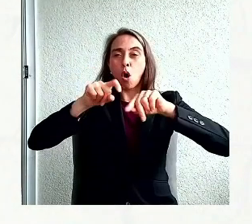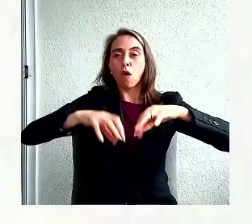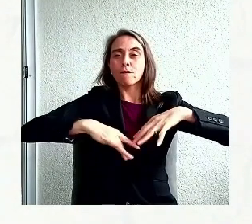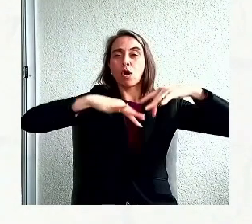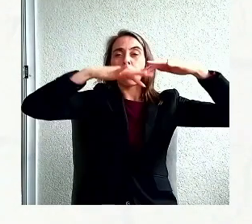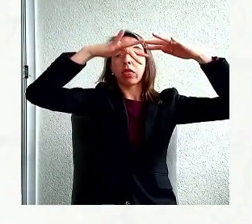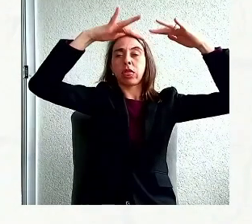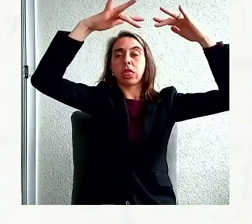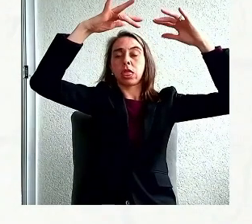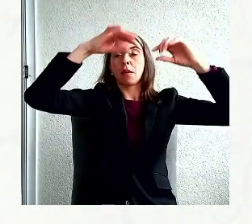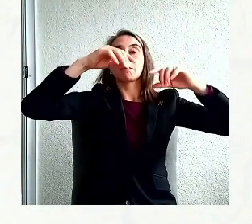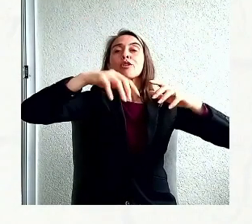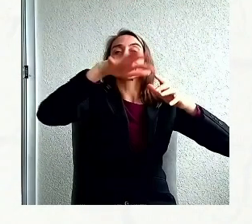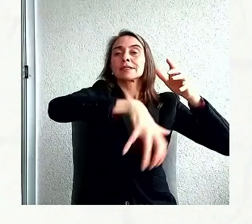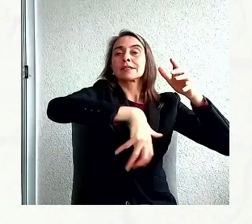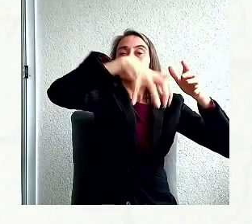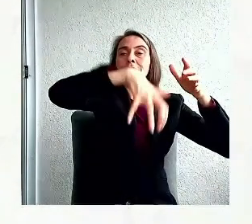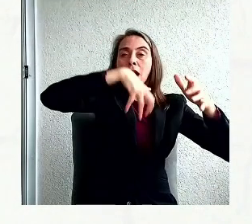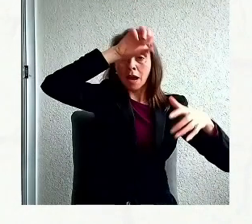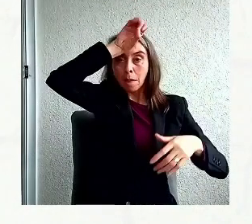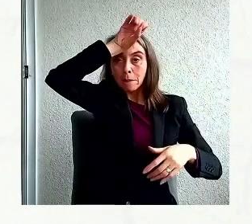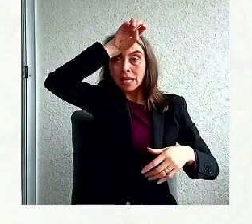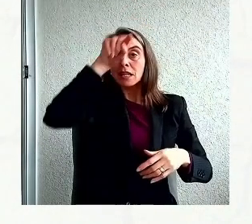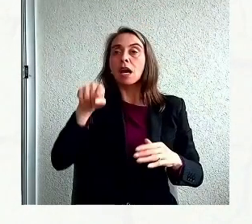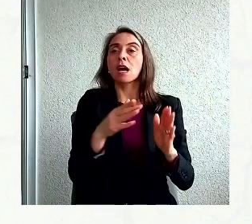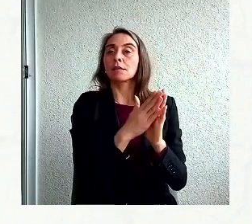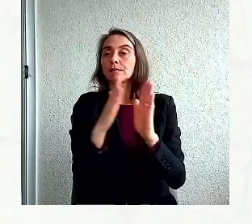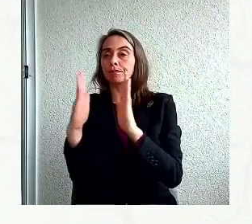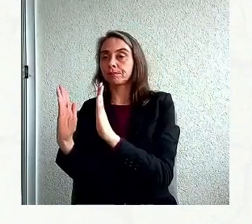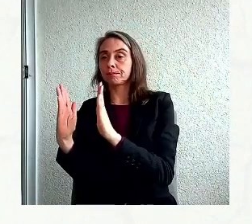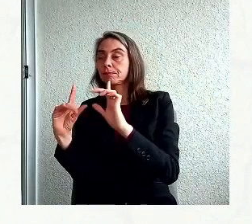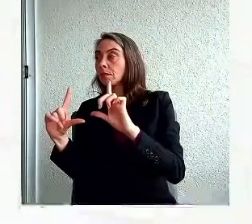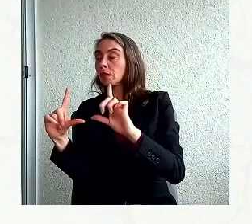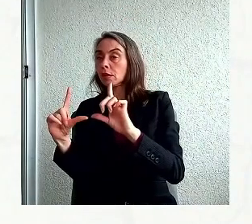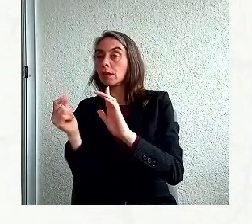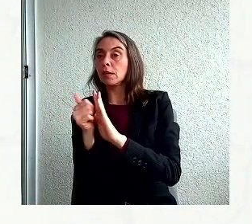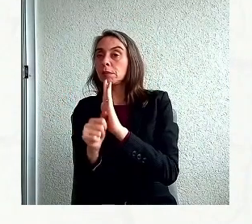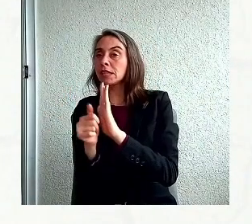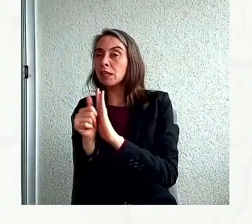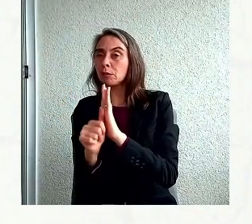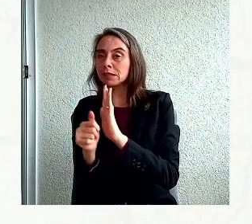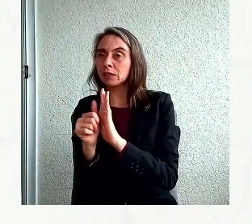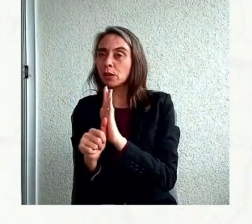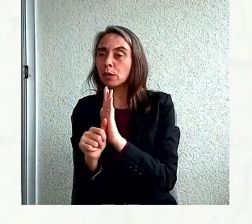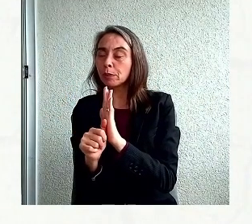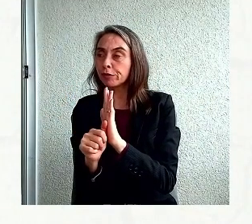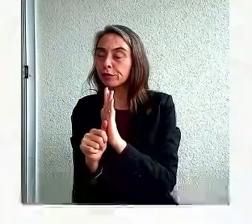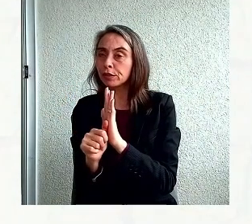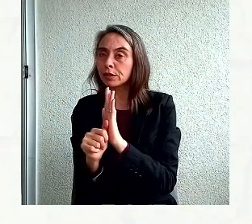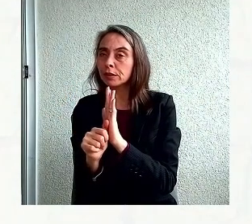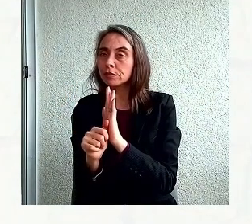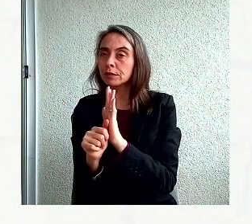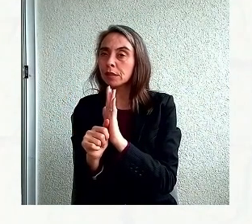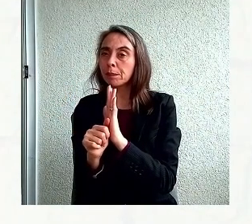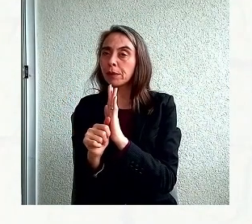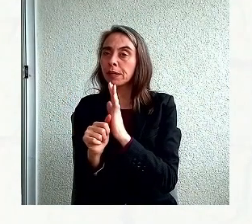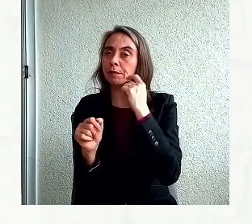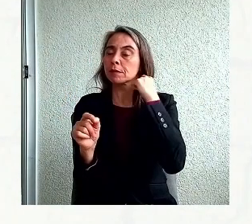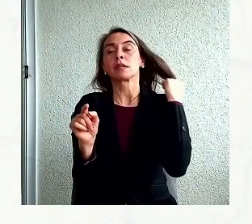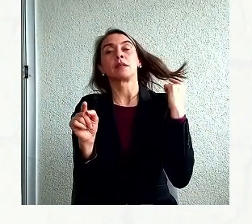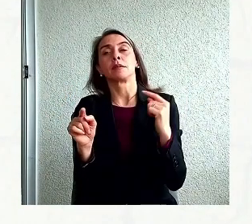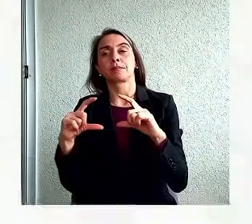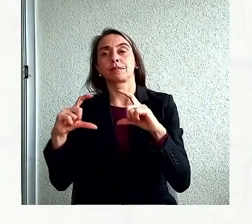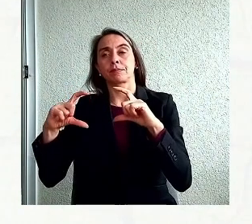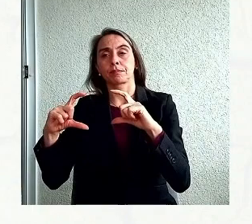mi puntero, ¿no? Ahora que está en rojo. Sí, se ve bien. A un portezuelo. Este portezuelo, obviamente, como ustedes ven ahí en la fotografía, trae